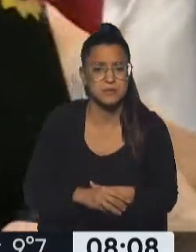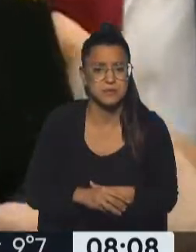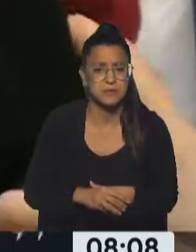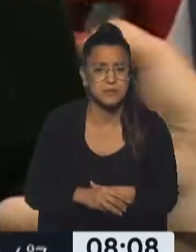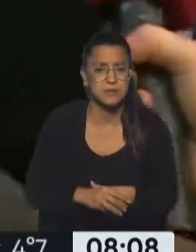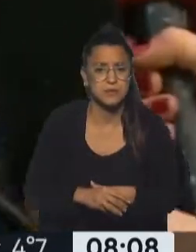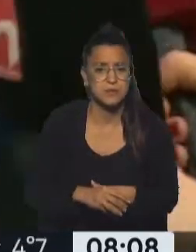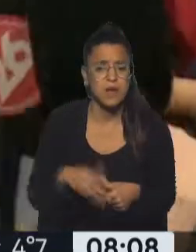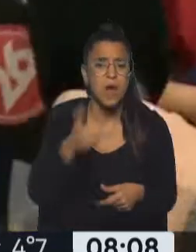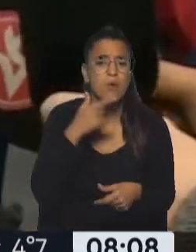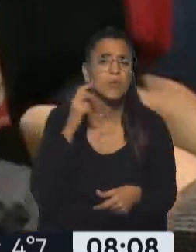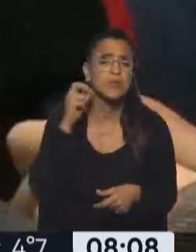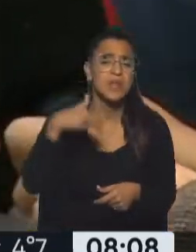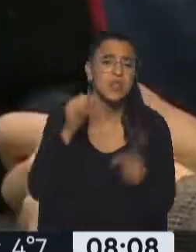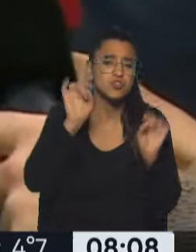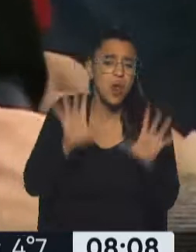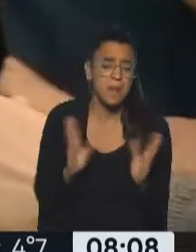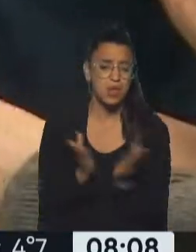Agustina lo único que hacía era estudiar.